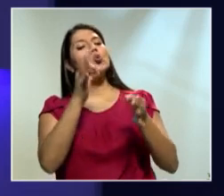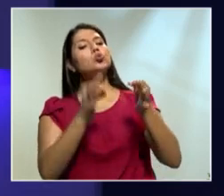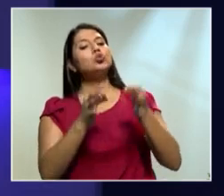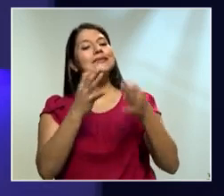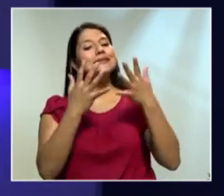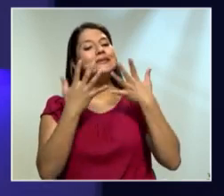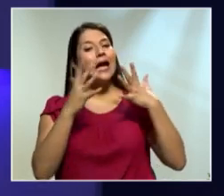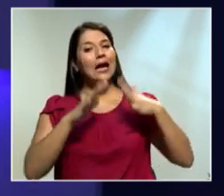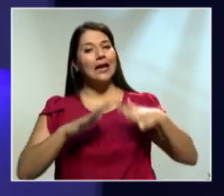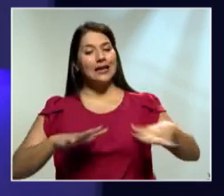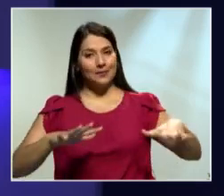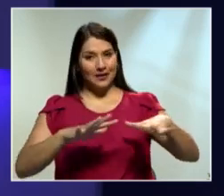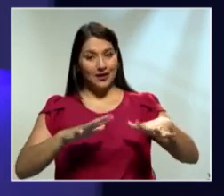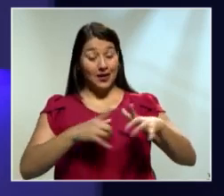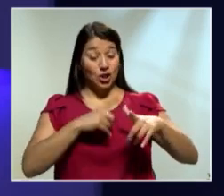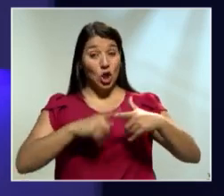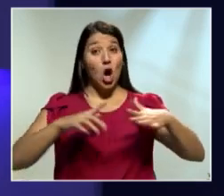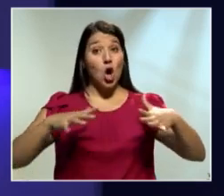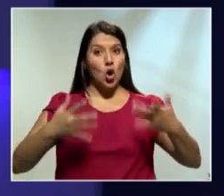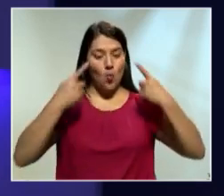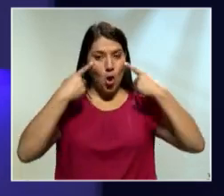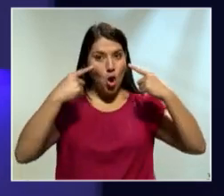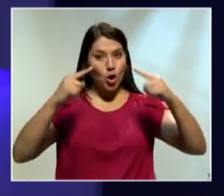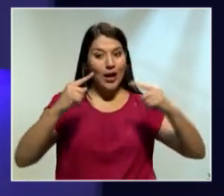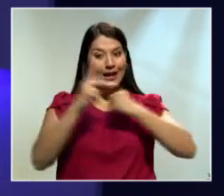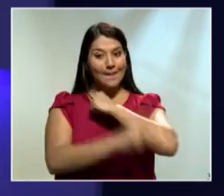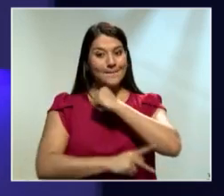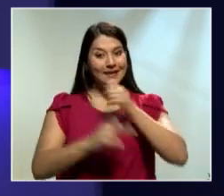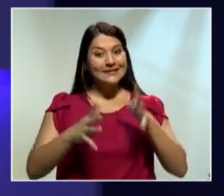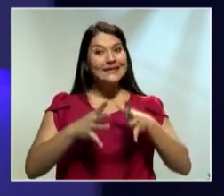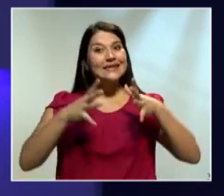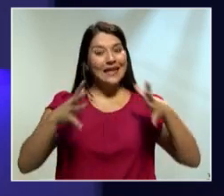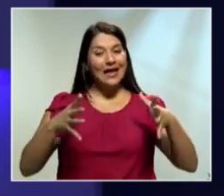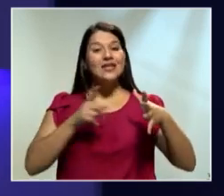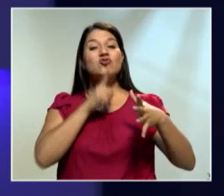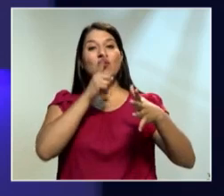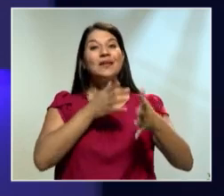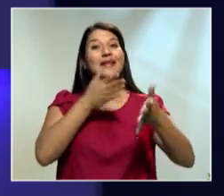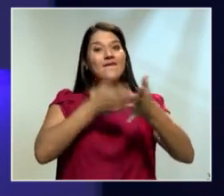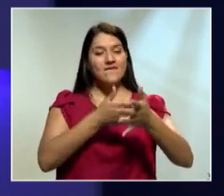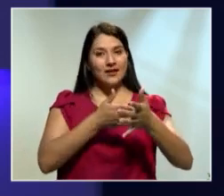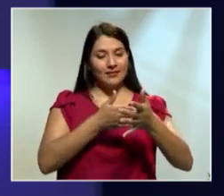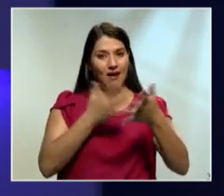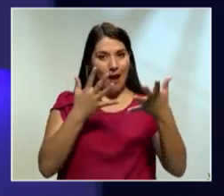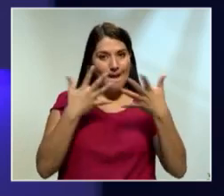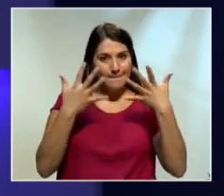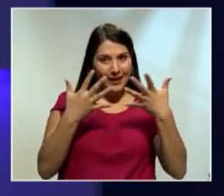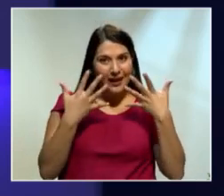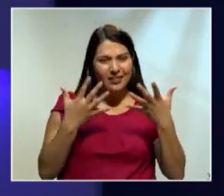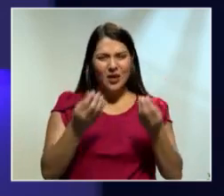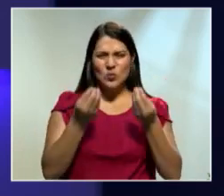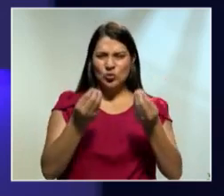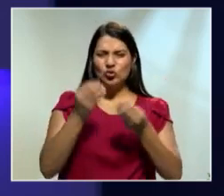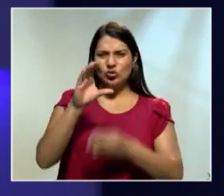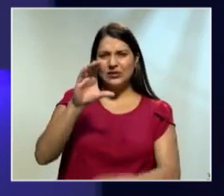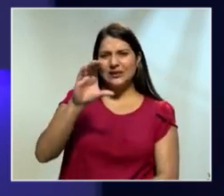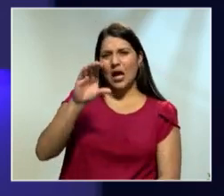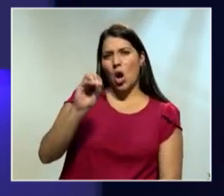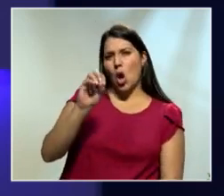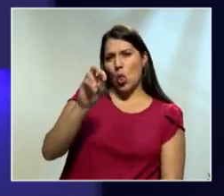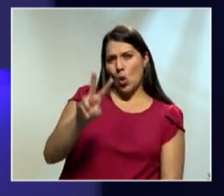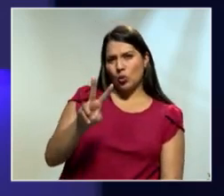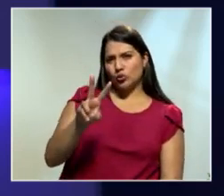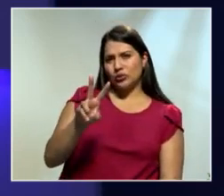forzar o convencer a los grandes países emisores de carbono en el mundo de cambiar su modelo productivo? Yo buscaba